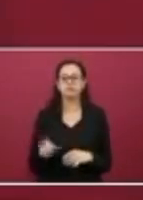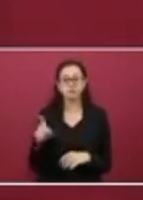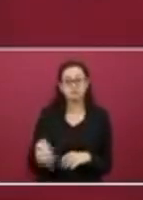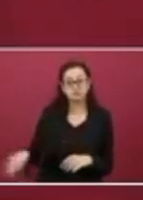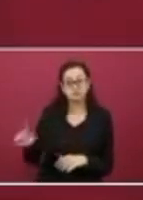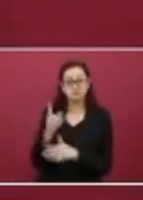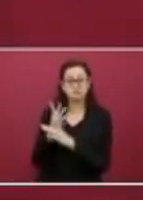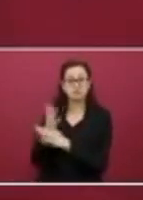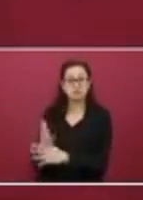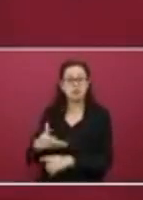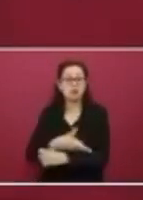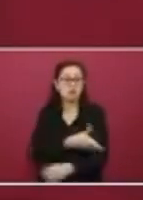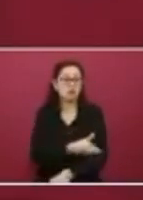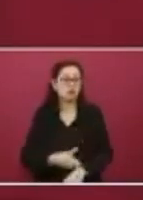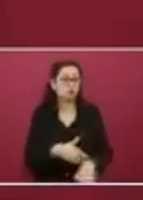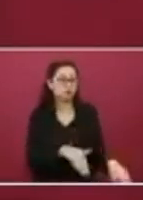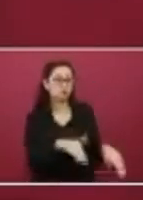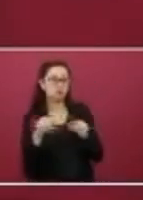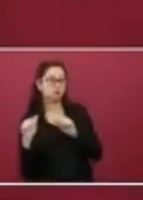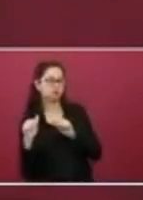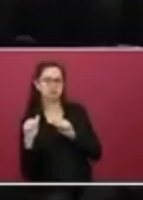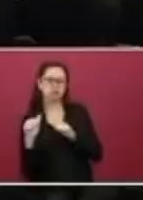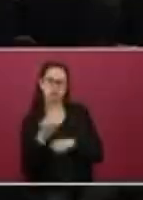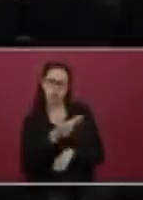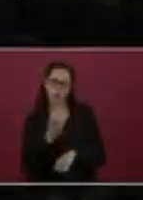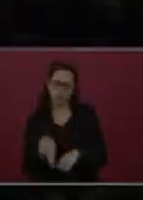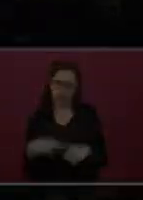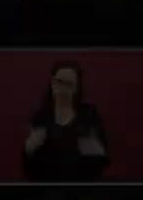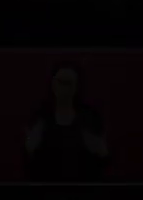si en las familias notimex